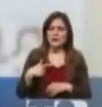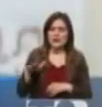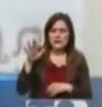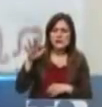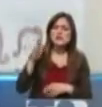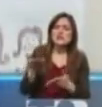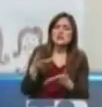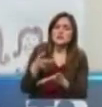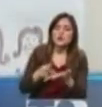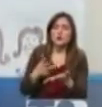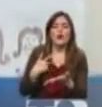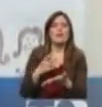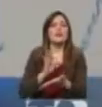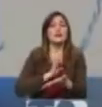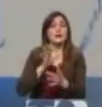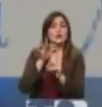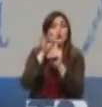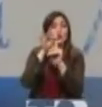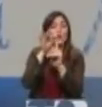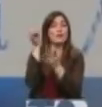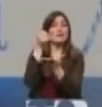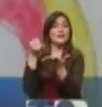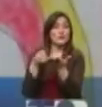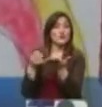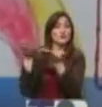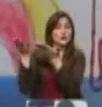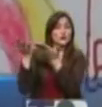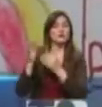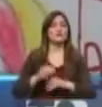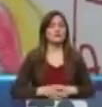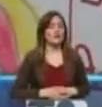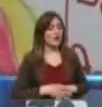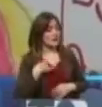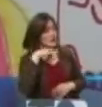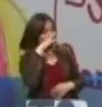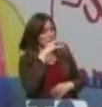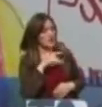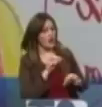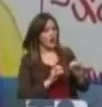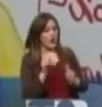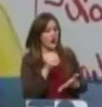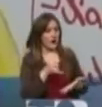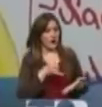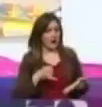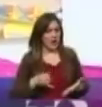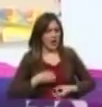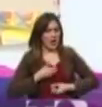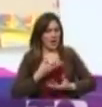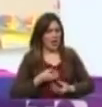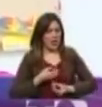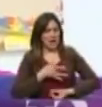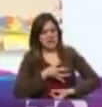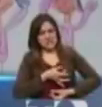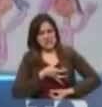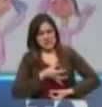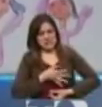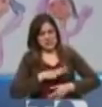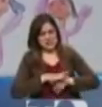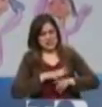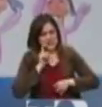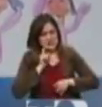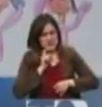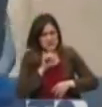Ella utiliza una técnica especial mediante dibujos para que los pequeños exterioricen lo que les hicieron. Con este método no se